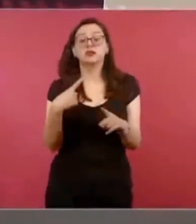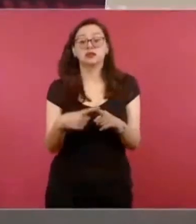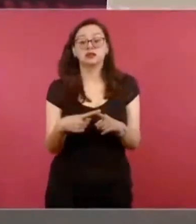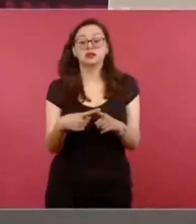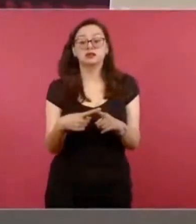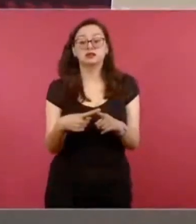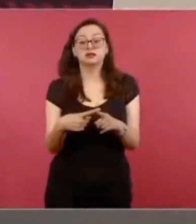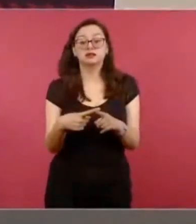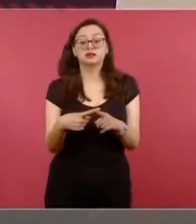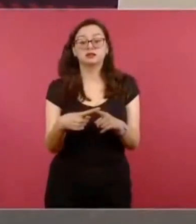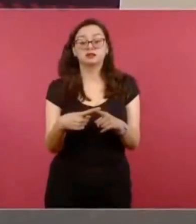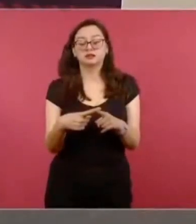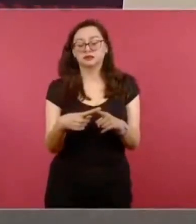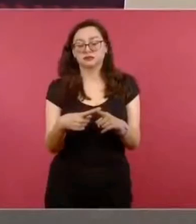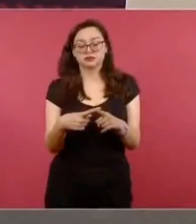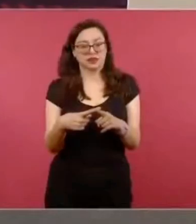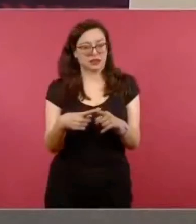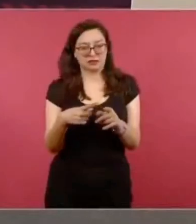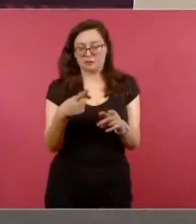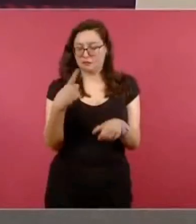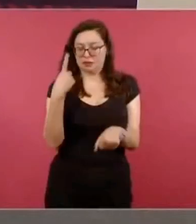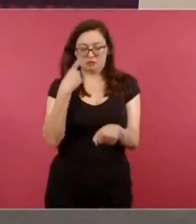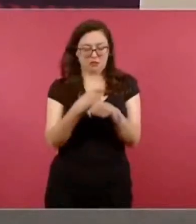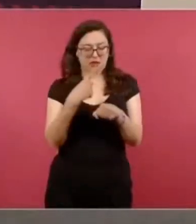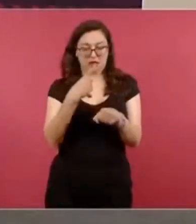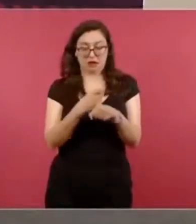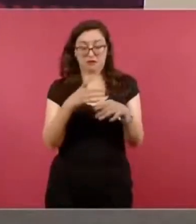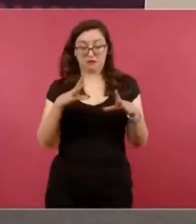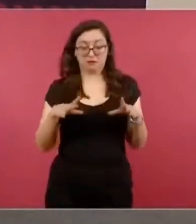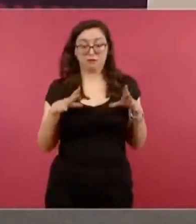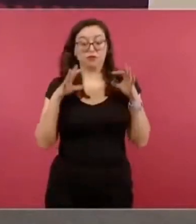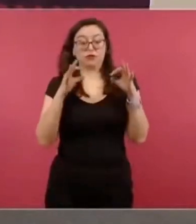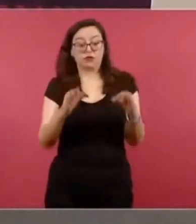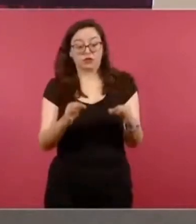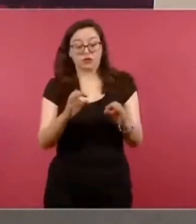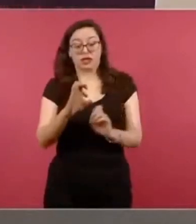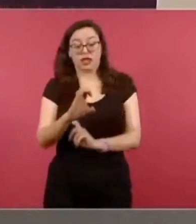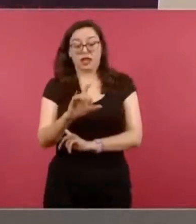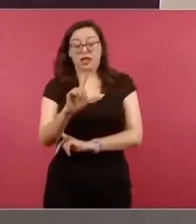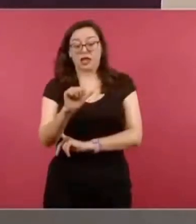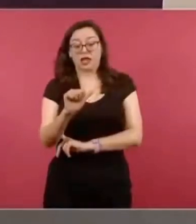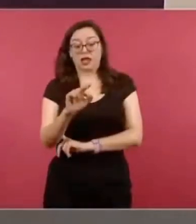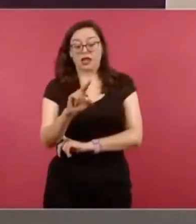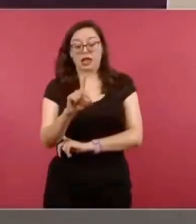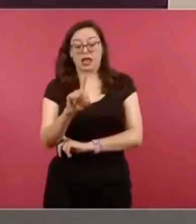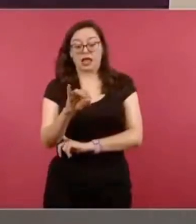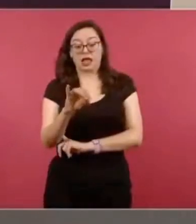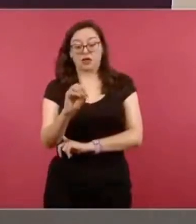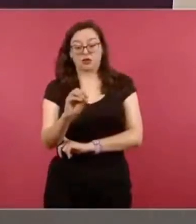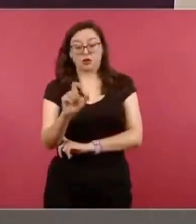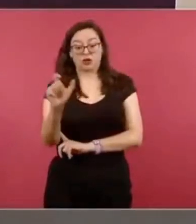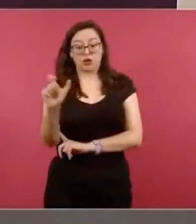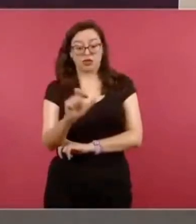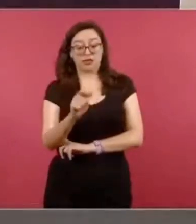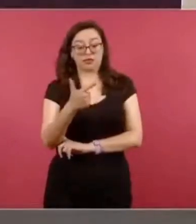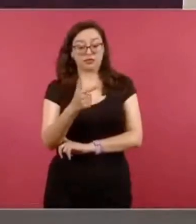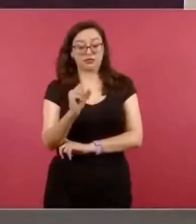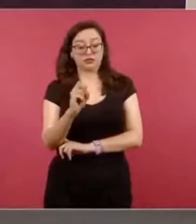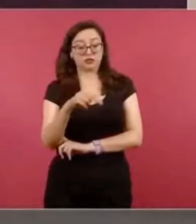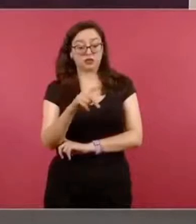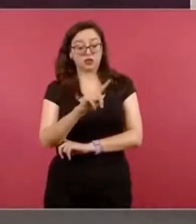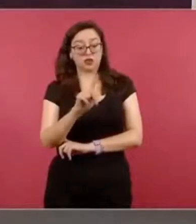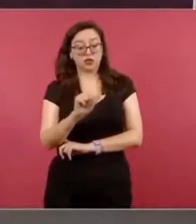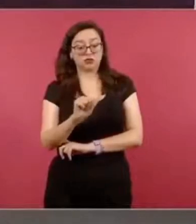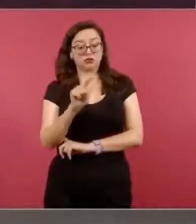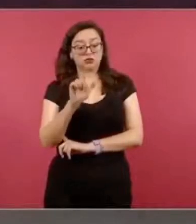el director fundador, es Claudio X. González, que ahora es el jefe de todo